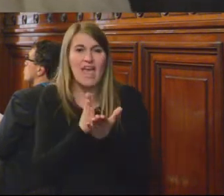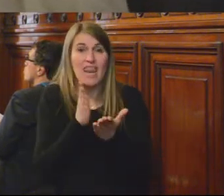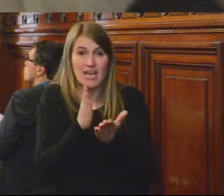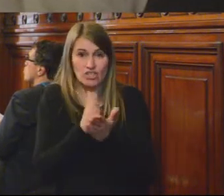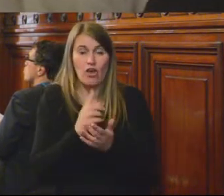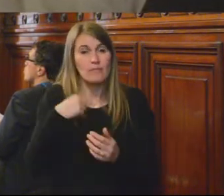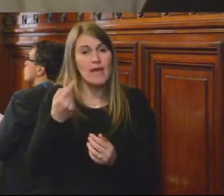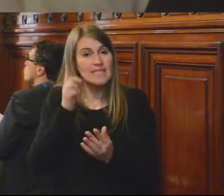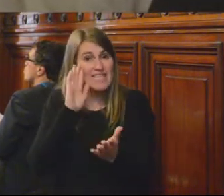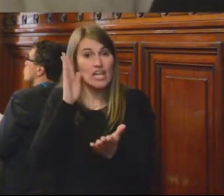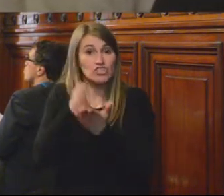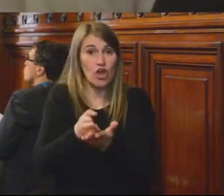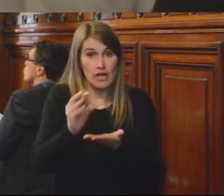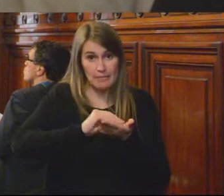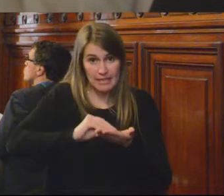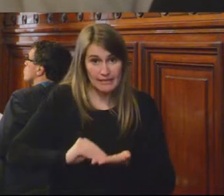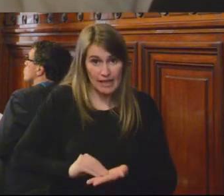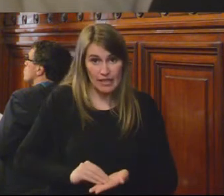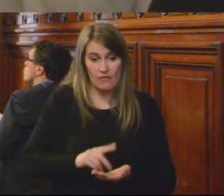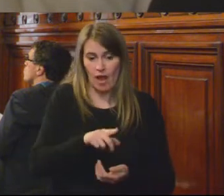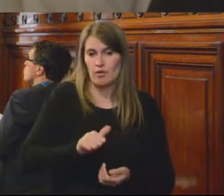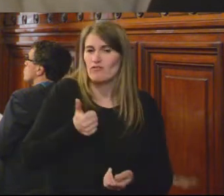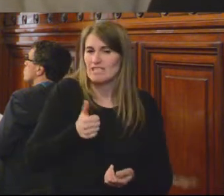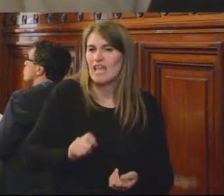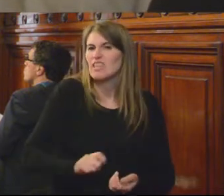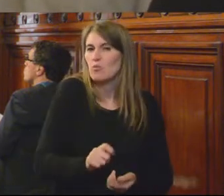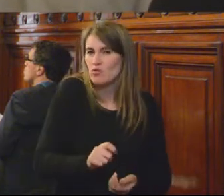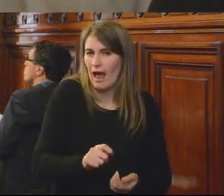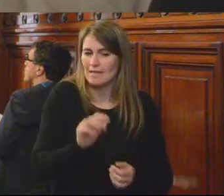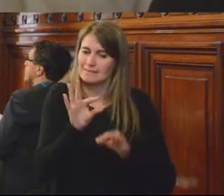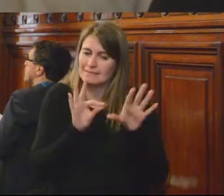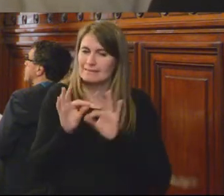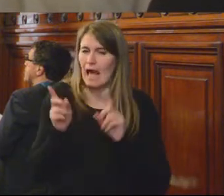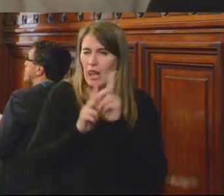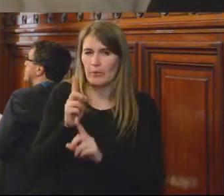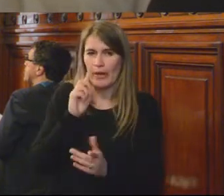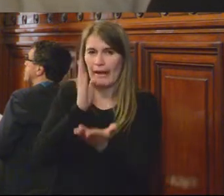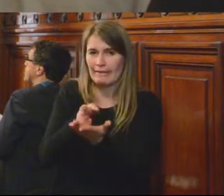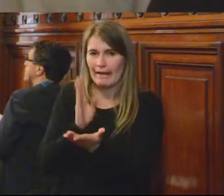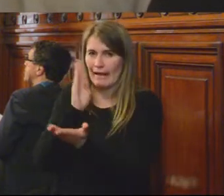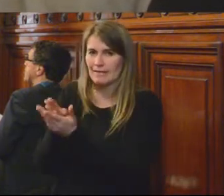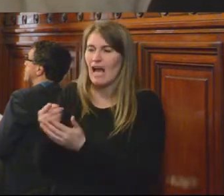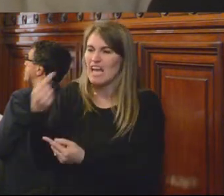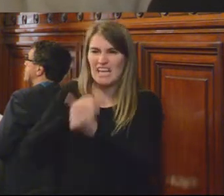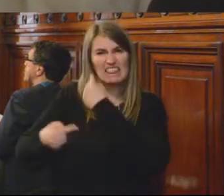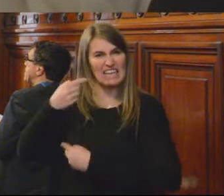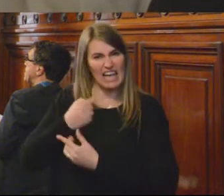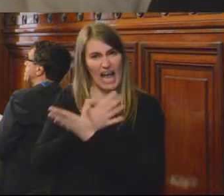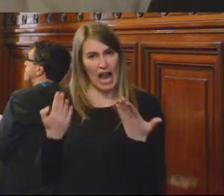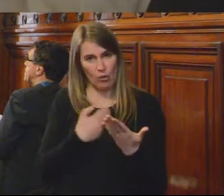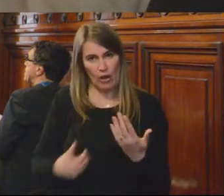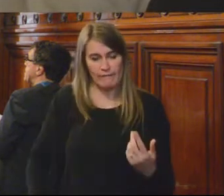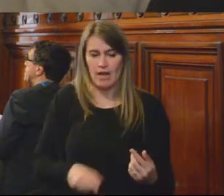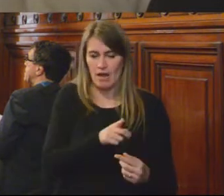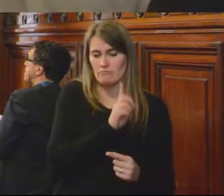sanciones administrativas y el uso de los tribunales se utilizan de manera selectiva para castigar la crítica y la disidencia. Se controla el